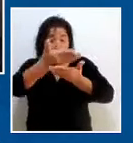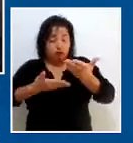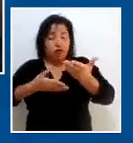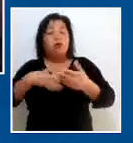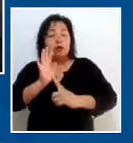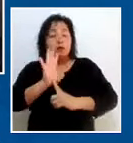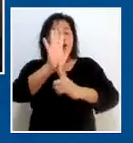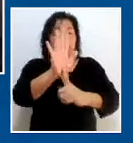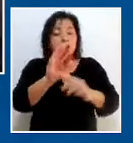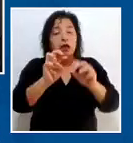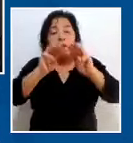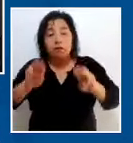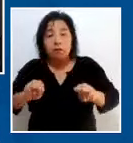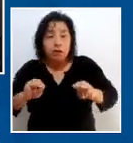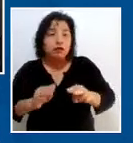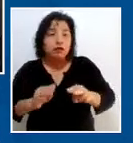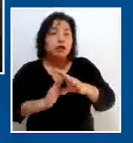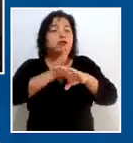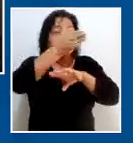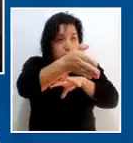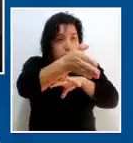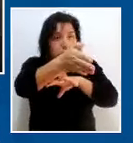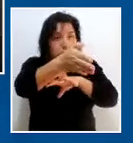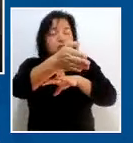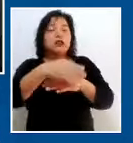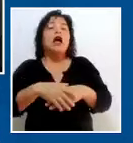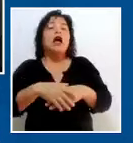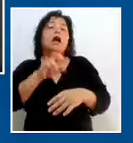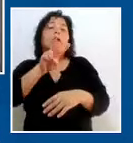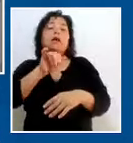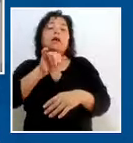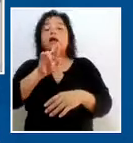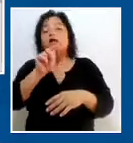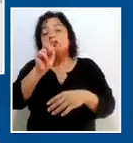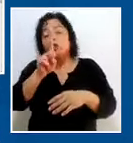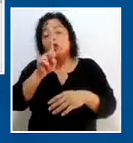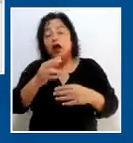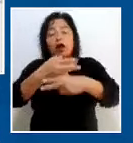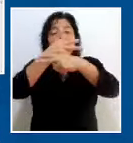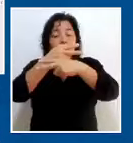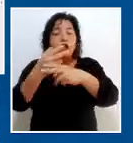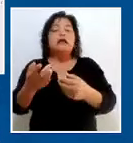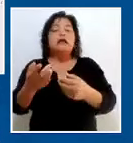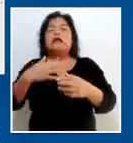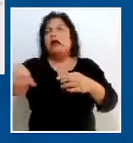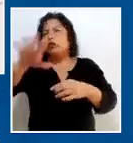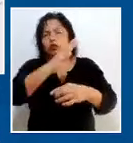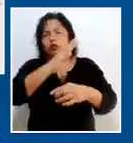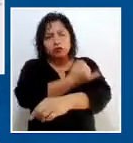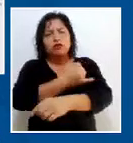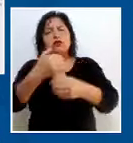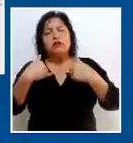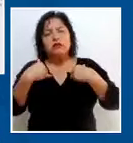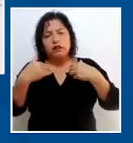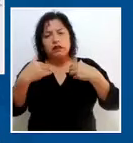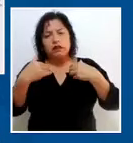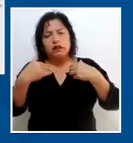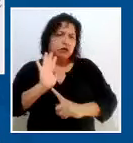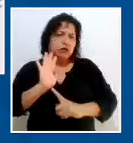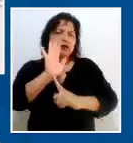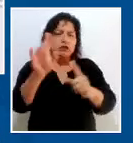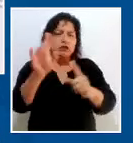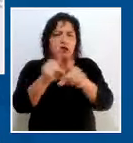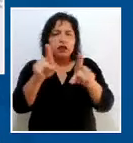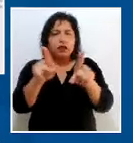presentar por la mesa de partes física, por la mesa de partes virtual que ya tienen la mayoría de las entidades, se puede presentar también por